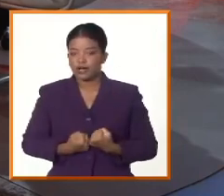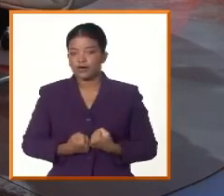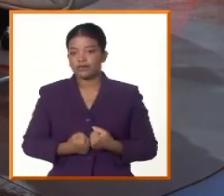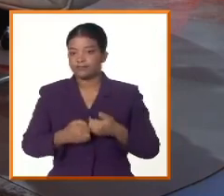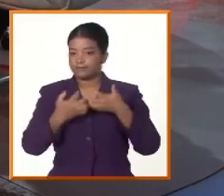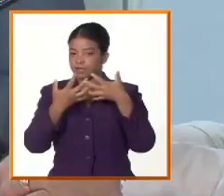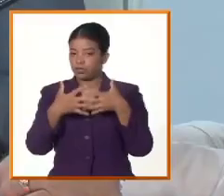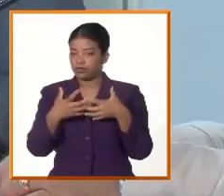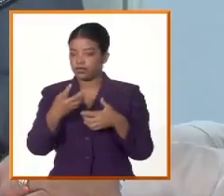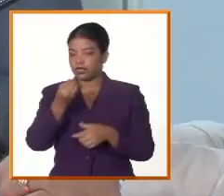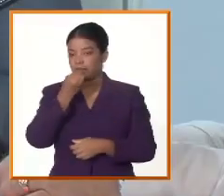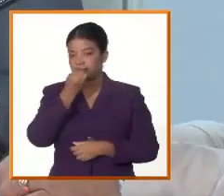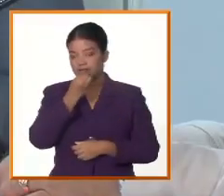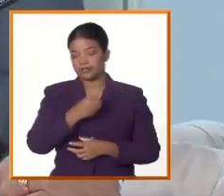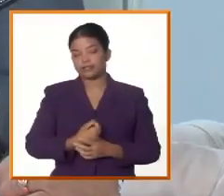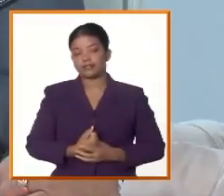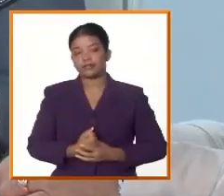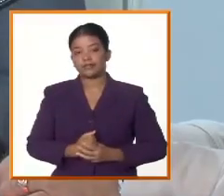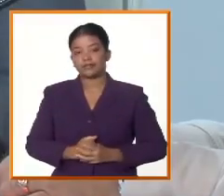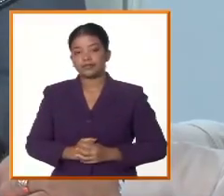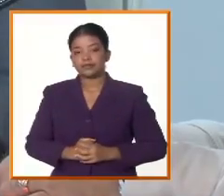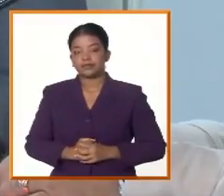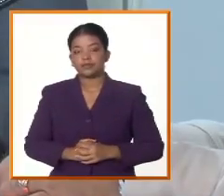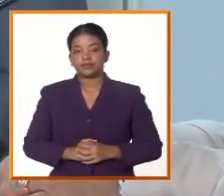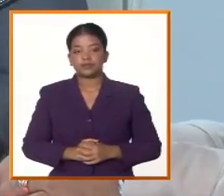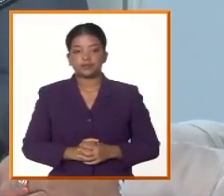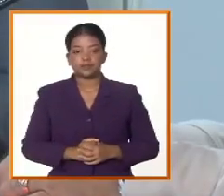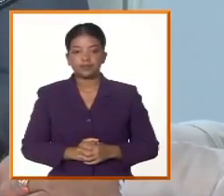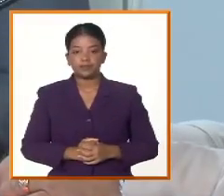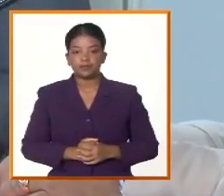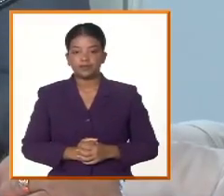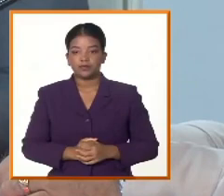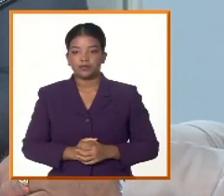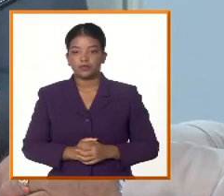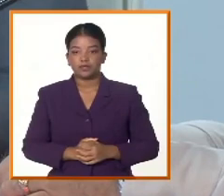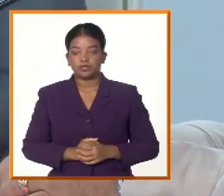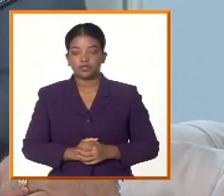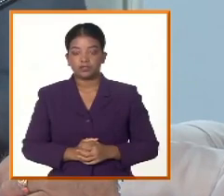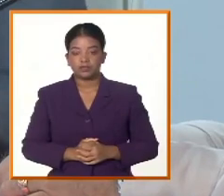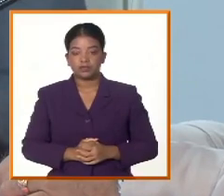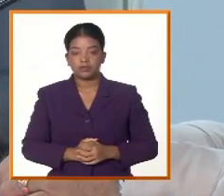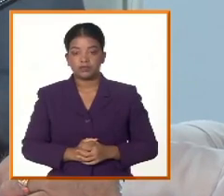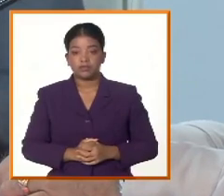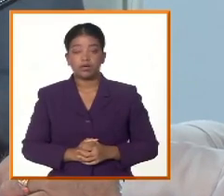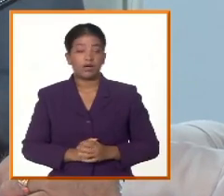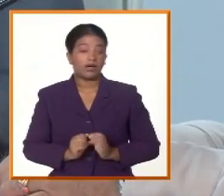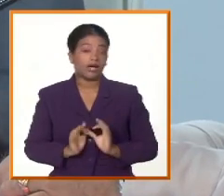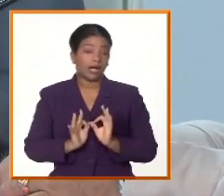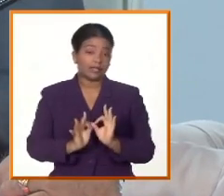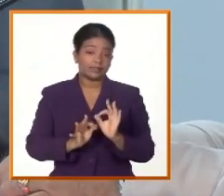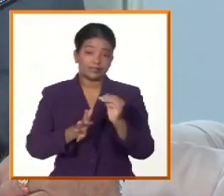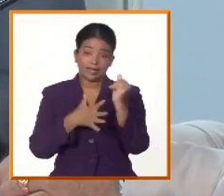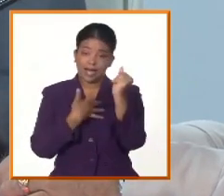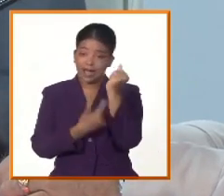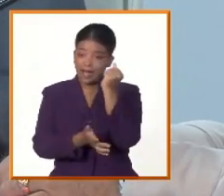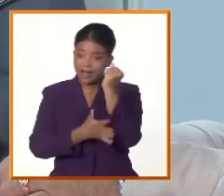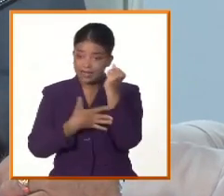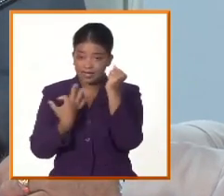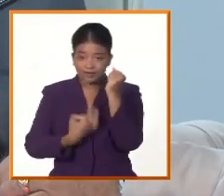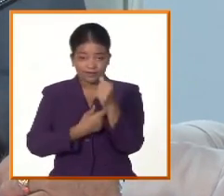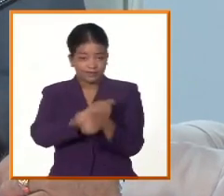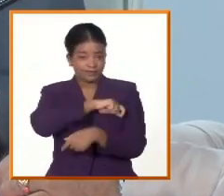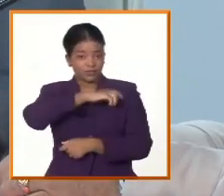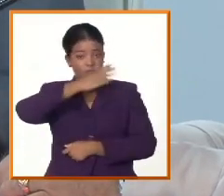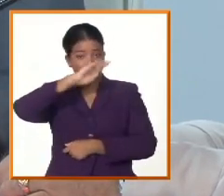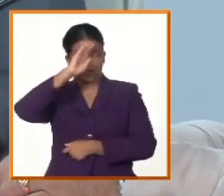en todo ese escenario Randy que caracteriza hoy la realidad cubana no solamente la industria alimenticia sino la realidad que vivimos en Cuba le corresponde al